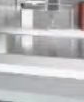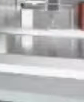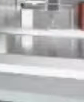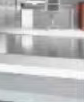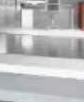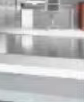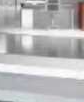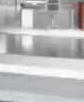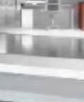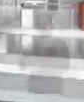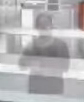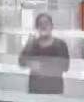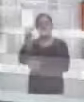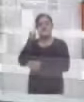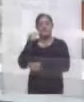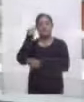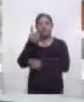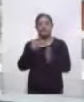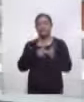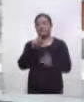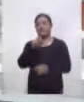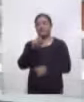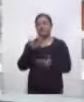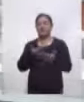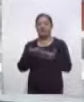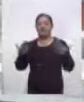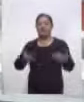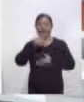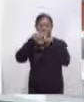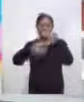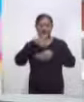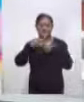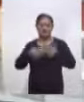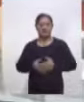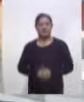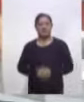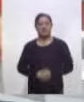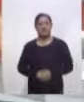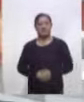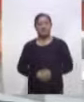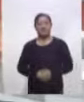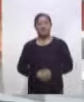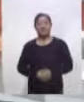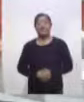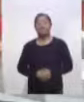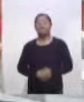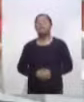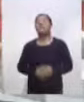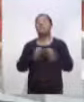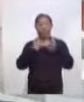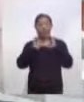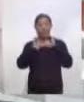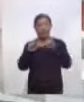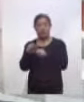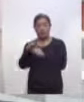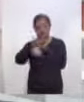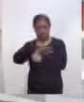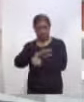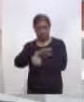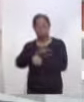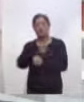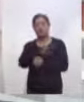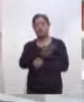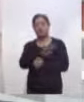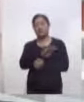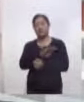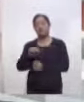Hoy es viernes 6 de marzo del 2020 y esta es la información. Para prevenir el coronavirus COVID-19, la